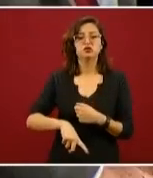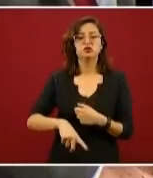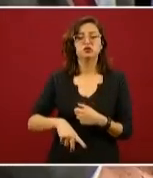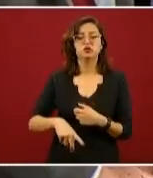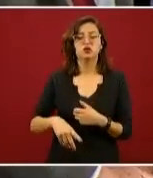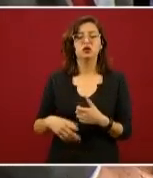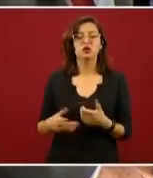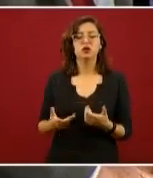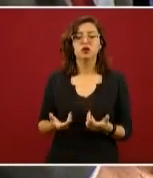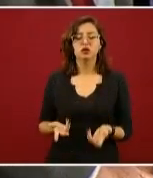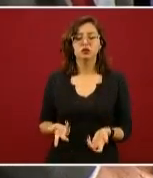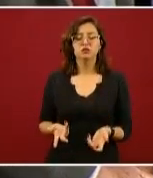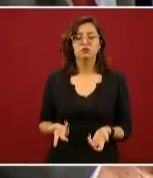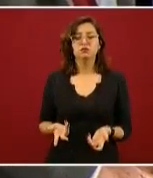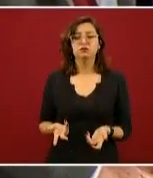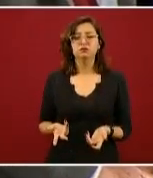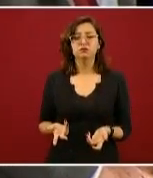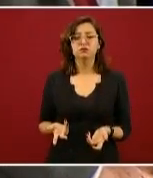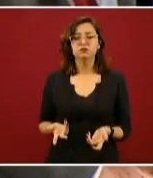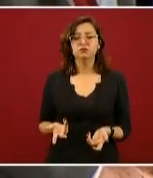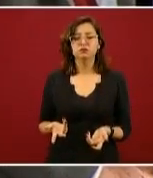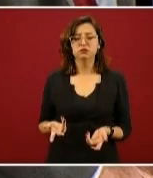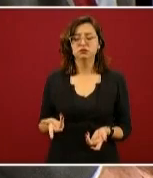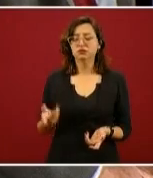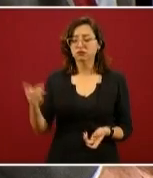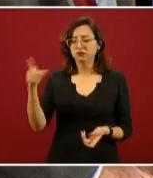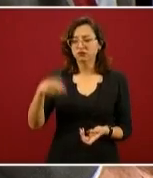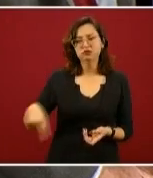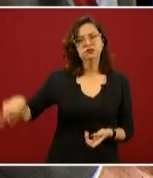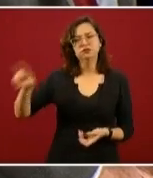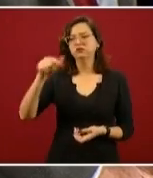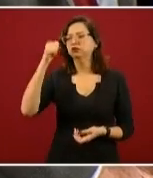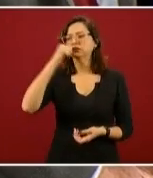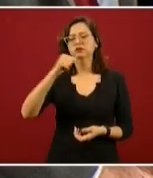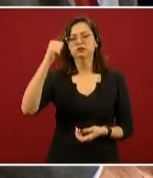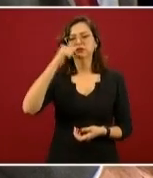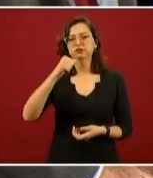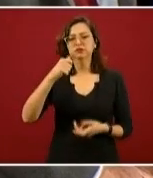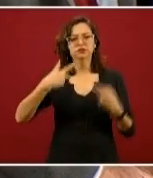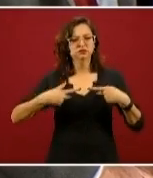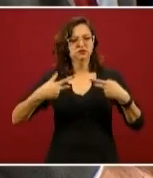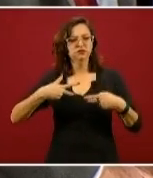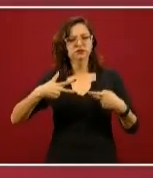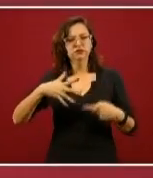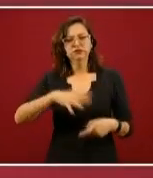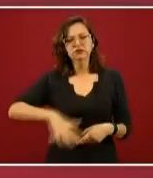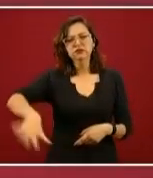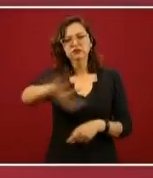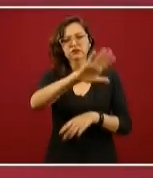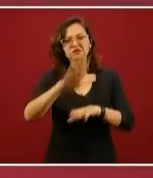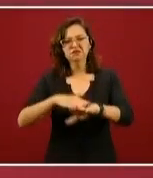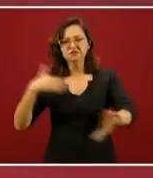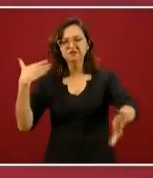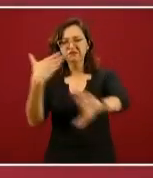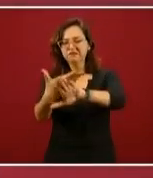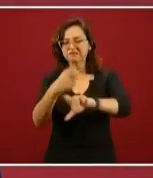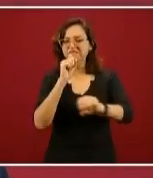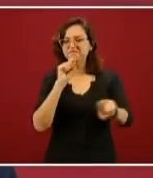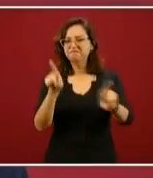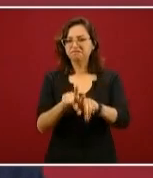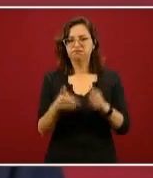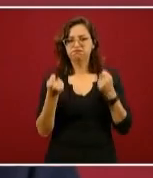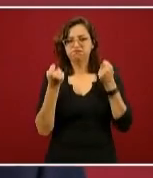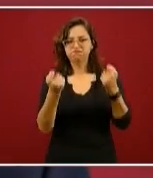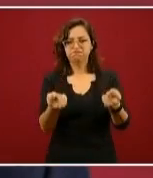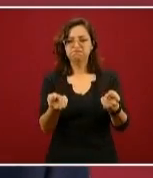en ese propósito se dañe al pueblo. hemos